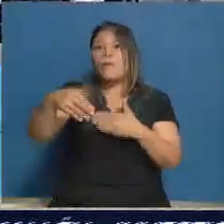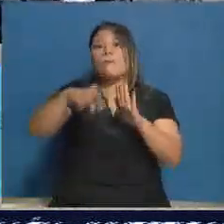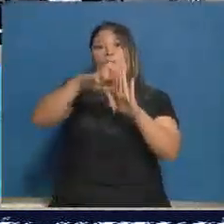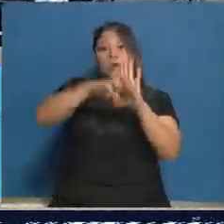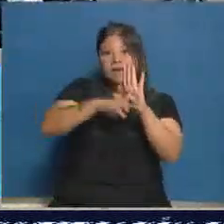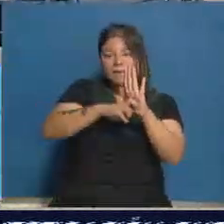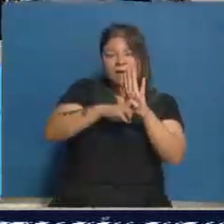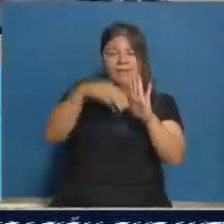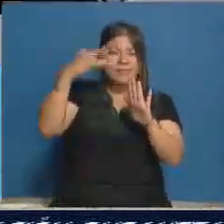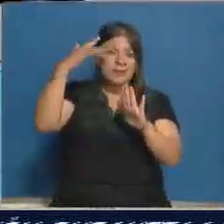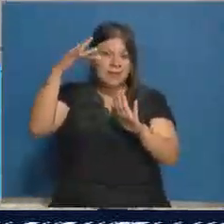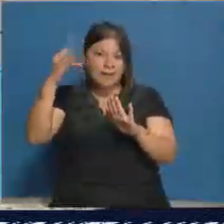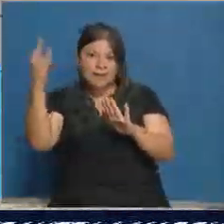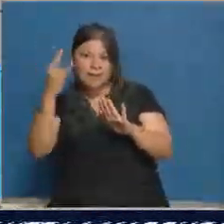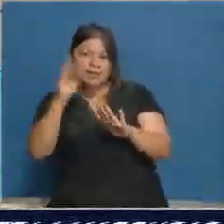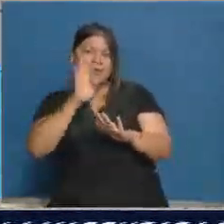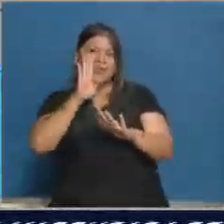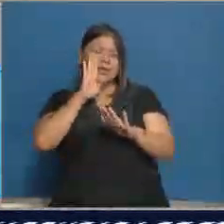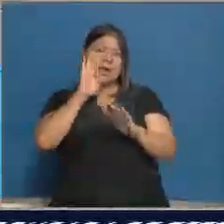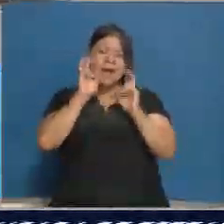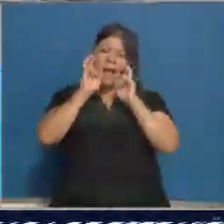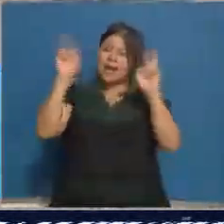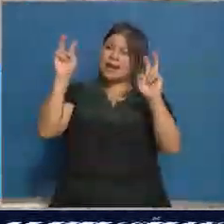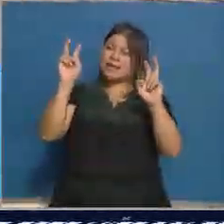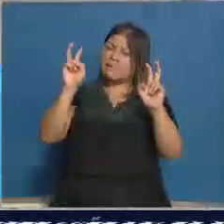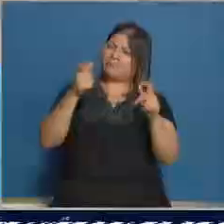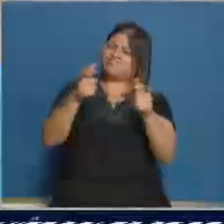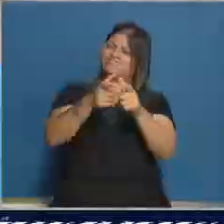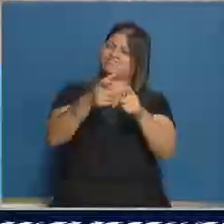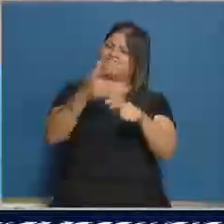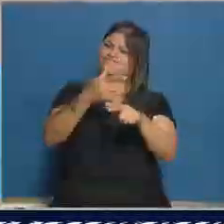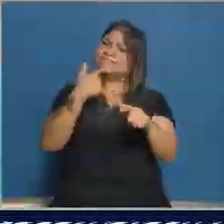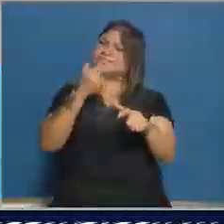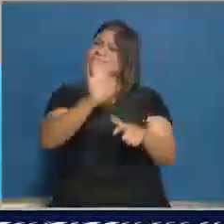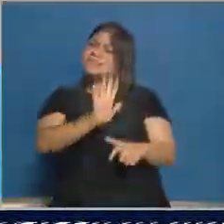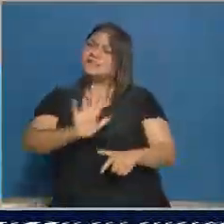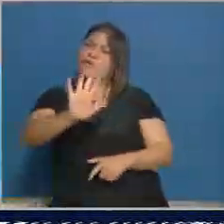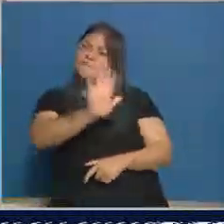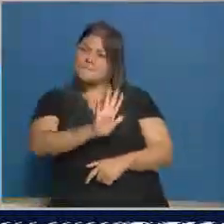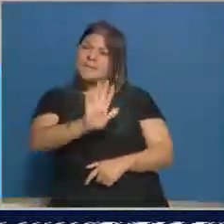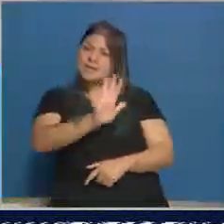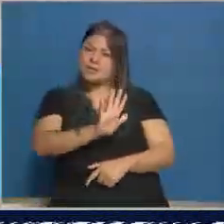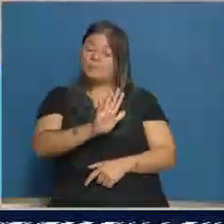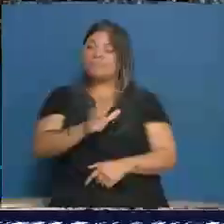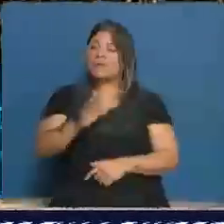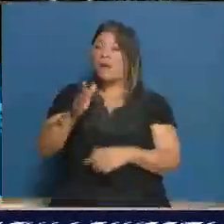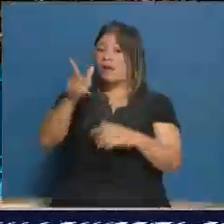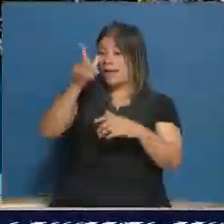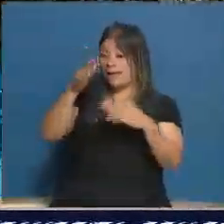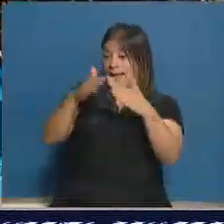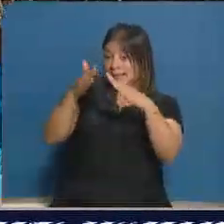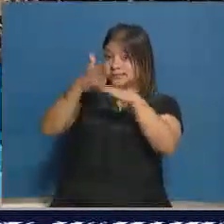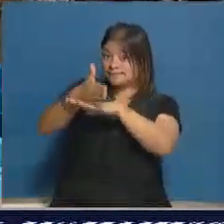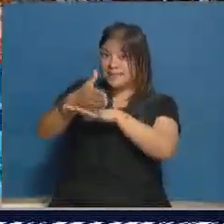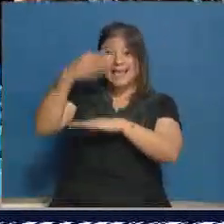desde Estados Unidos una alerta por contenidos sospechosos. De los procedimientos participaron Gendarmería Nacional,